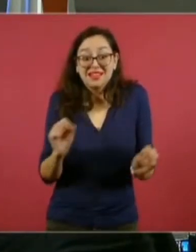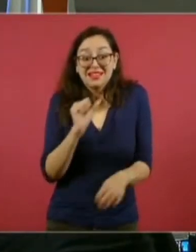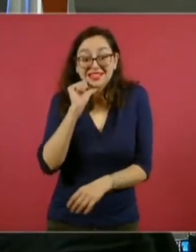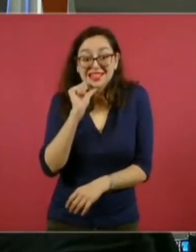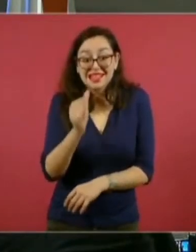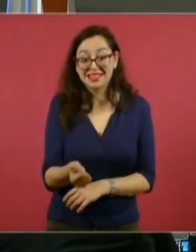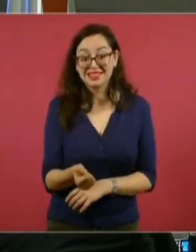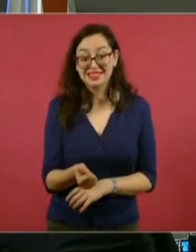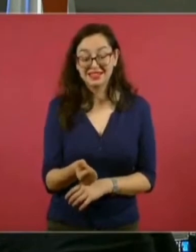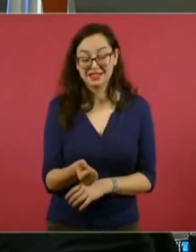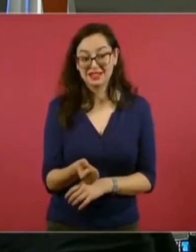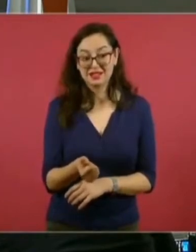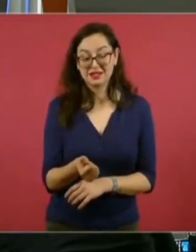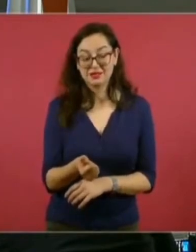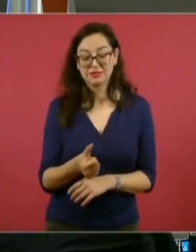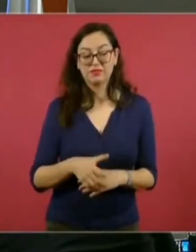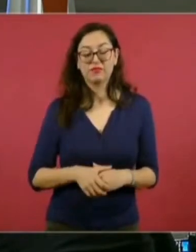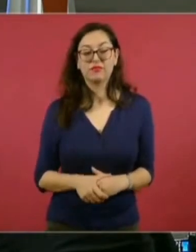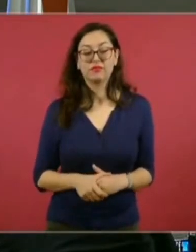alguna,